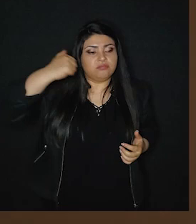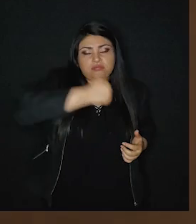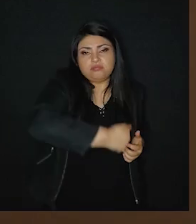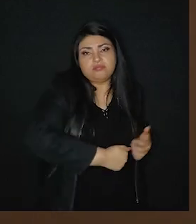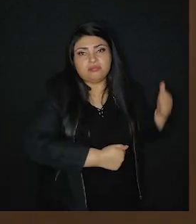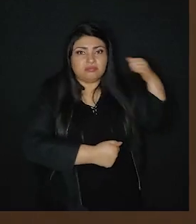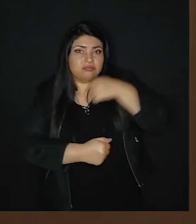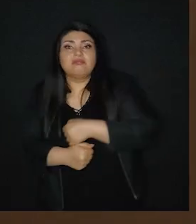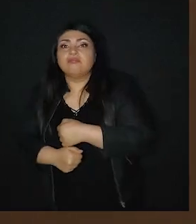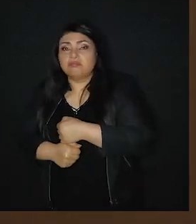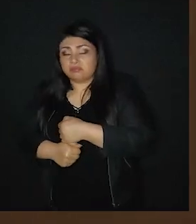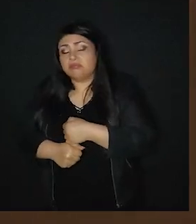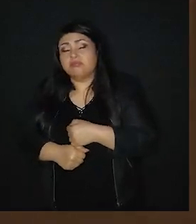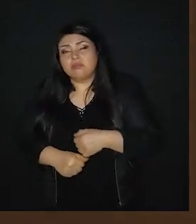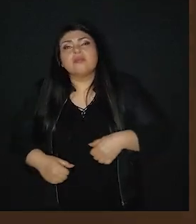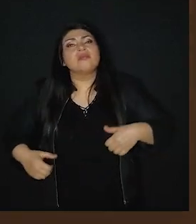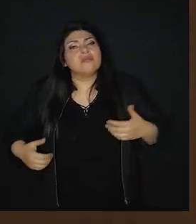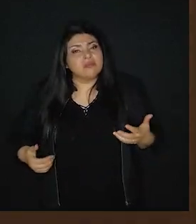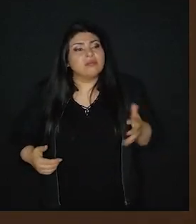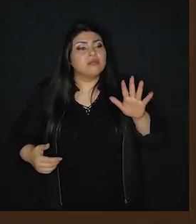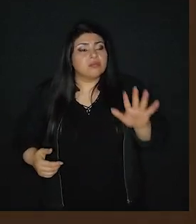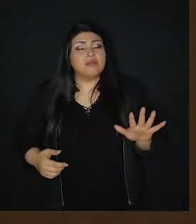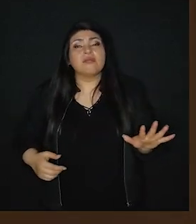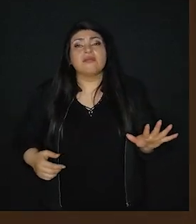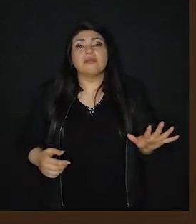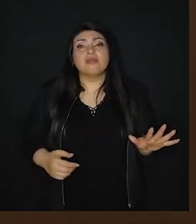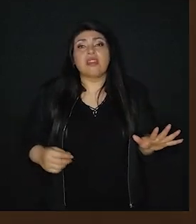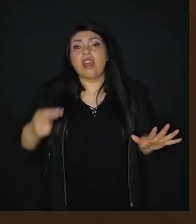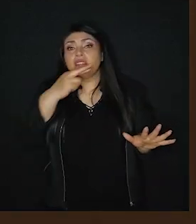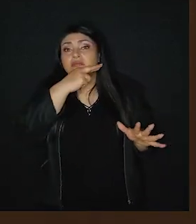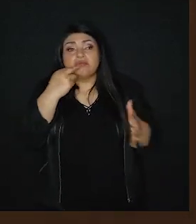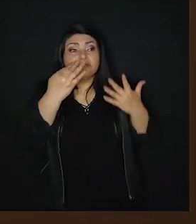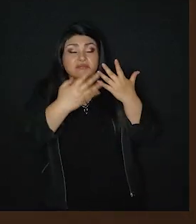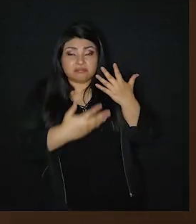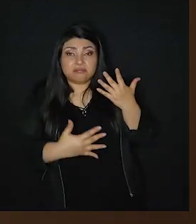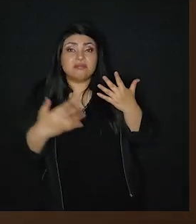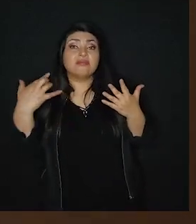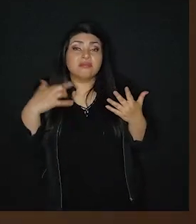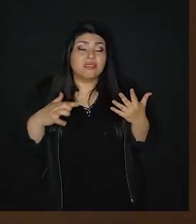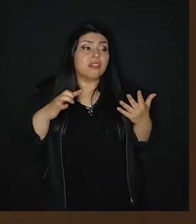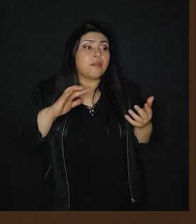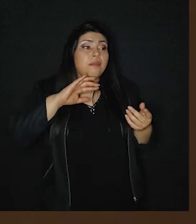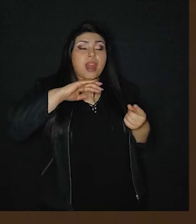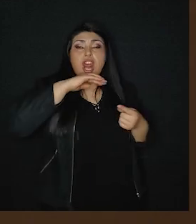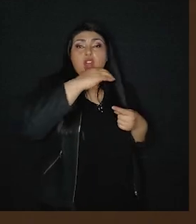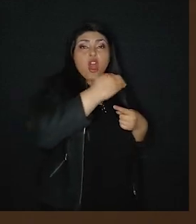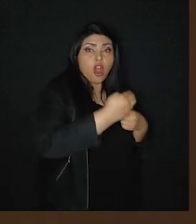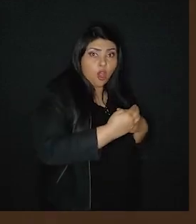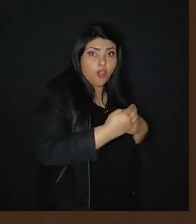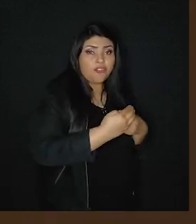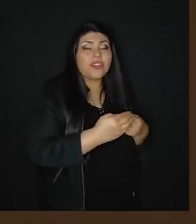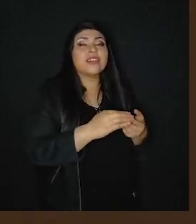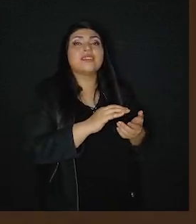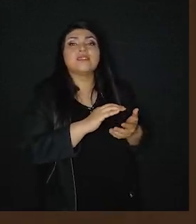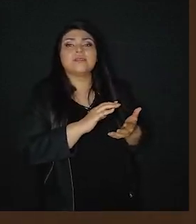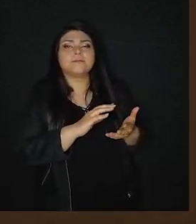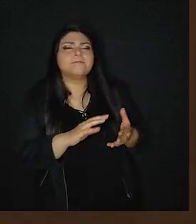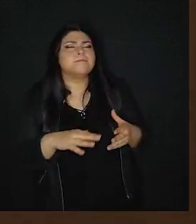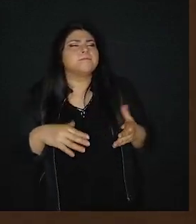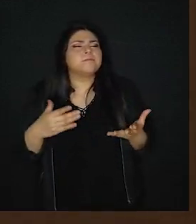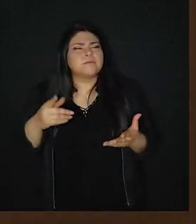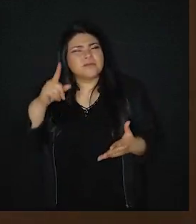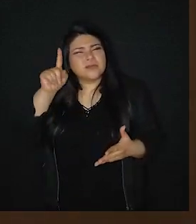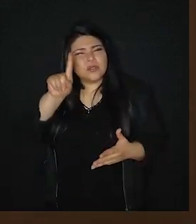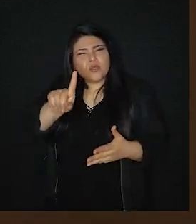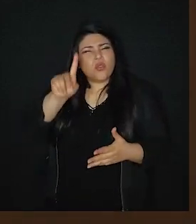Edén sí es sangre sangre derramada para cubrir para expiar Y qué es lo que hacía